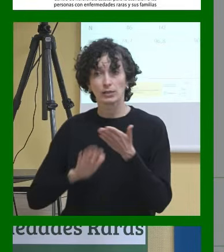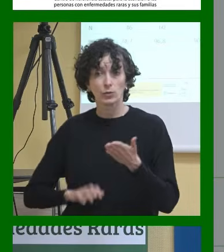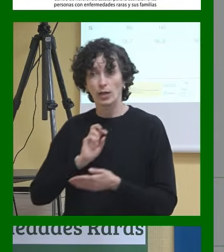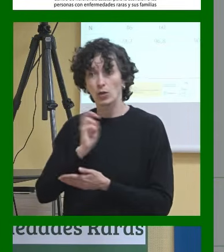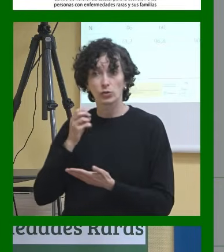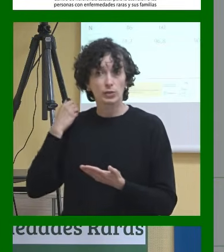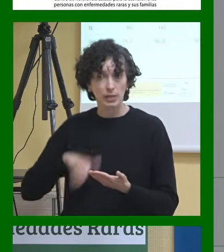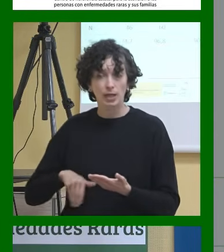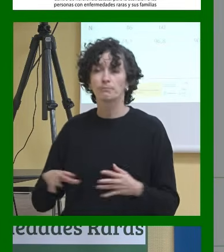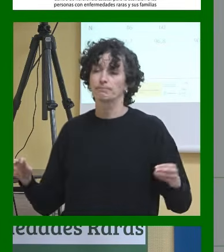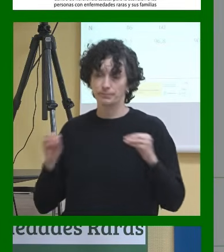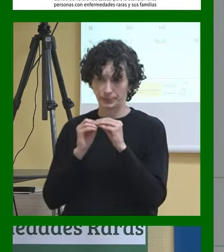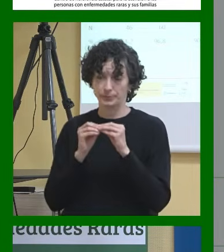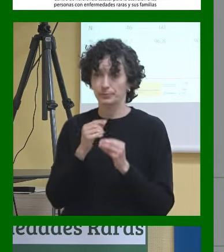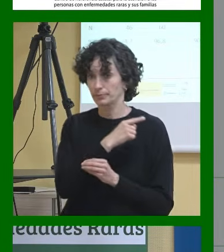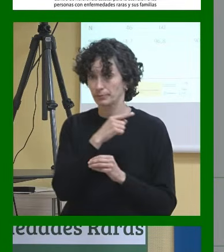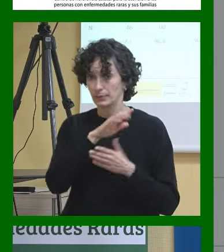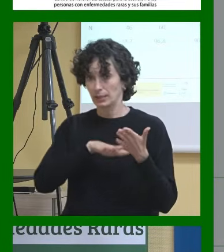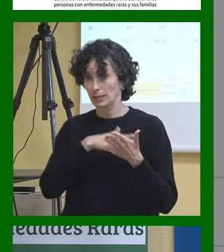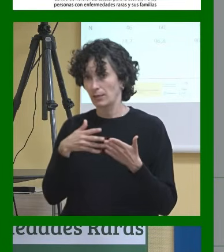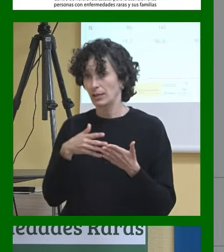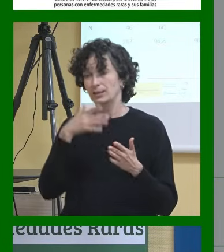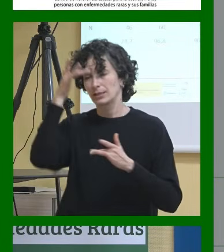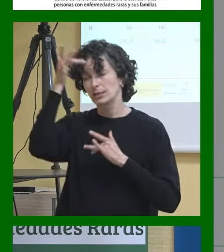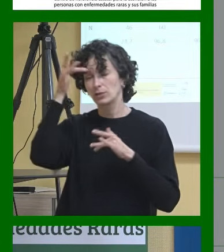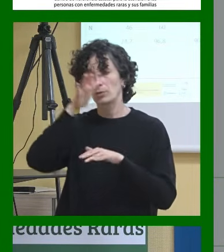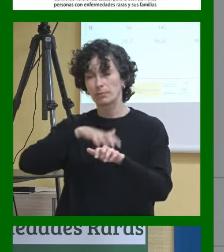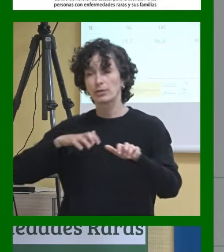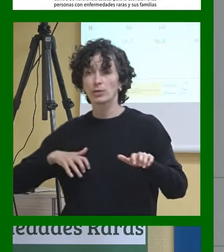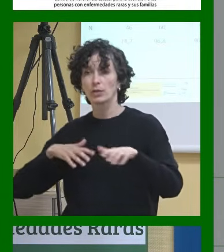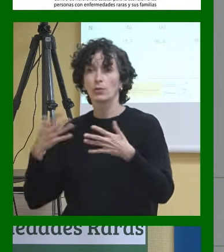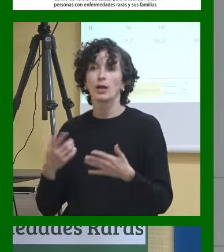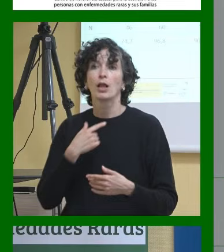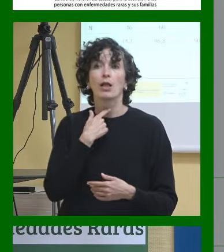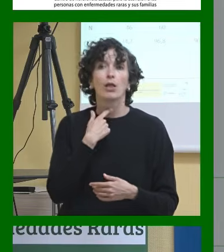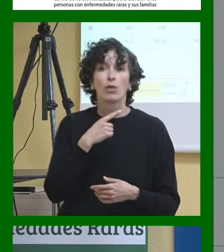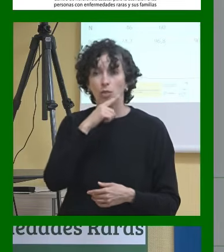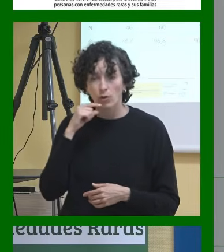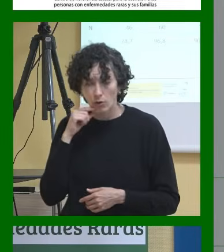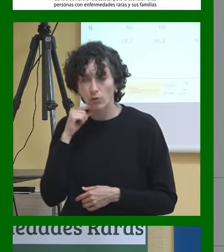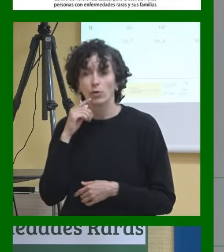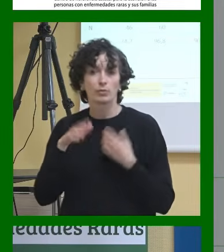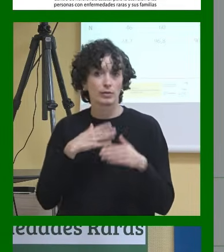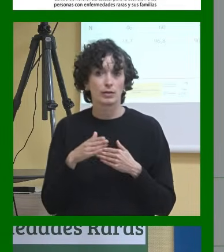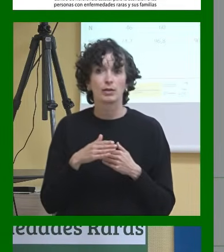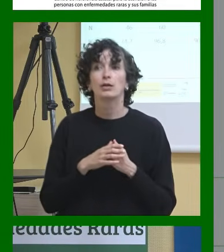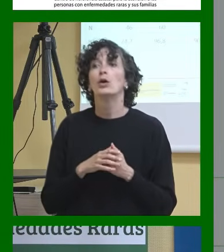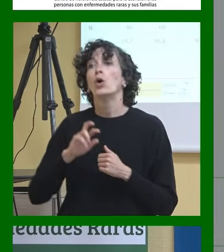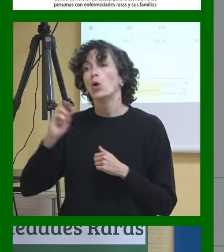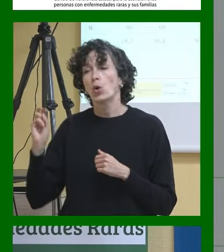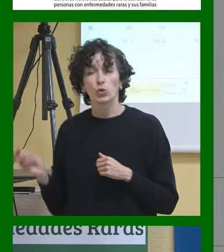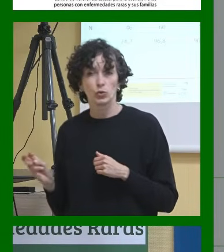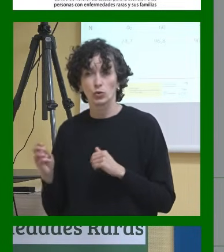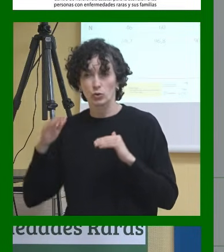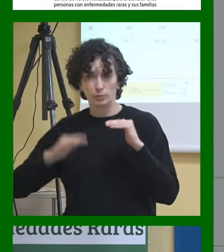artículos, que como veis en la tabla, pues eso, la mayoría de síntomas que se presentaban pues eran faringitis, y luego en menor medida se van distribuyendo